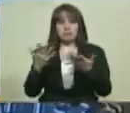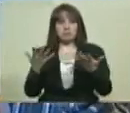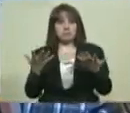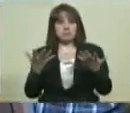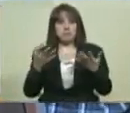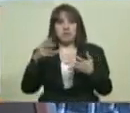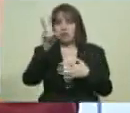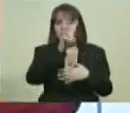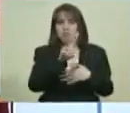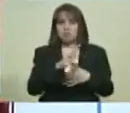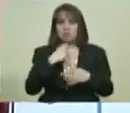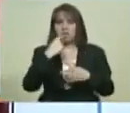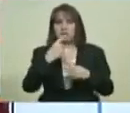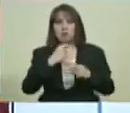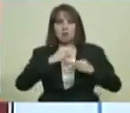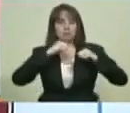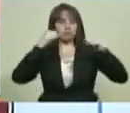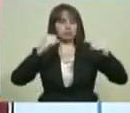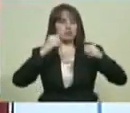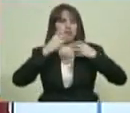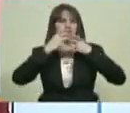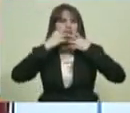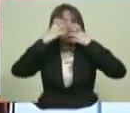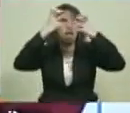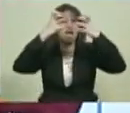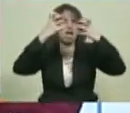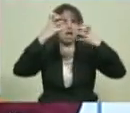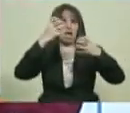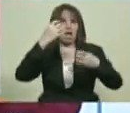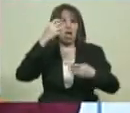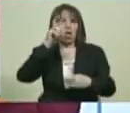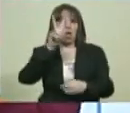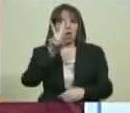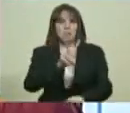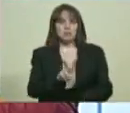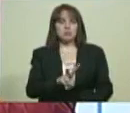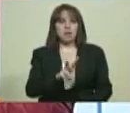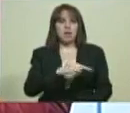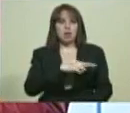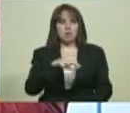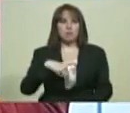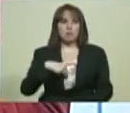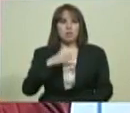Y Venezuela entera dijo una sola voz, nuestra amada patria Venezuela.